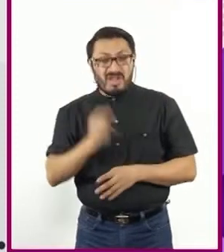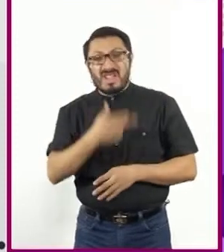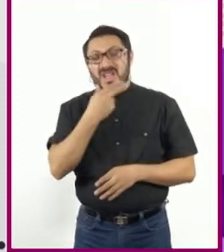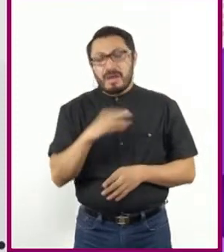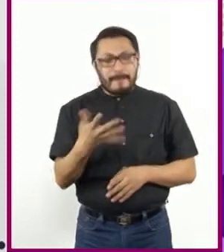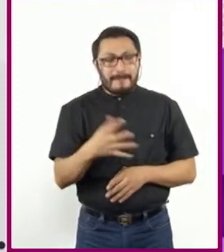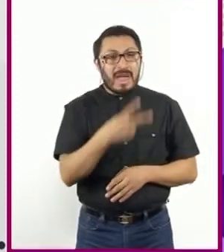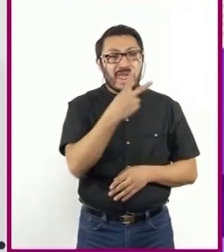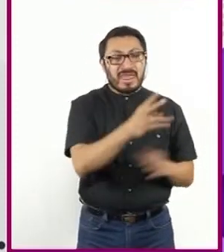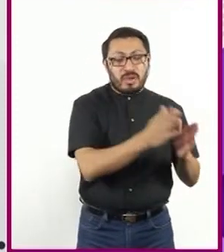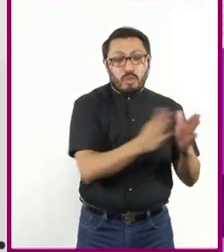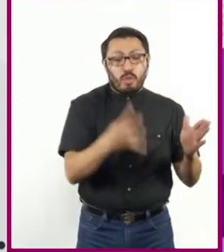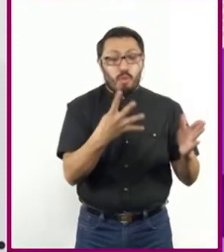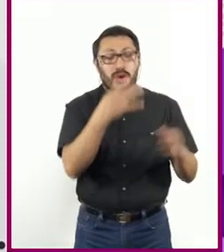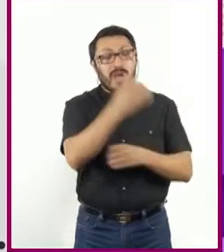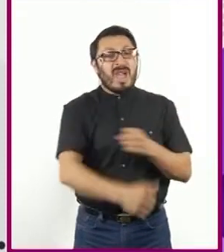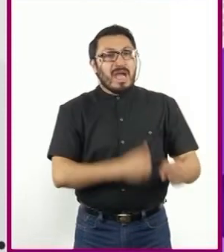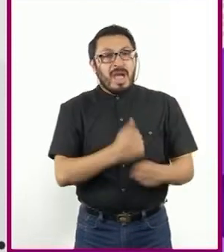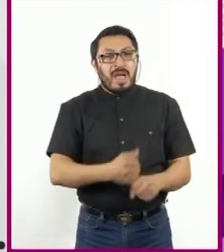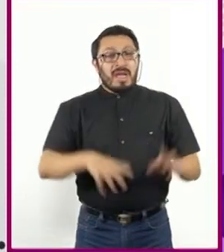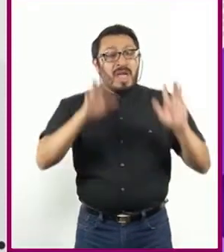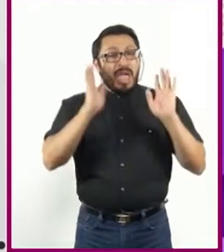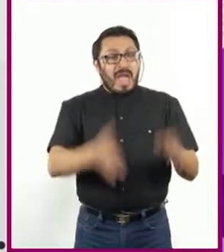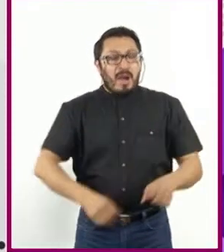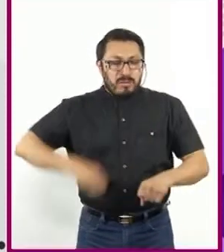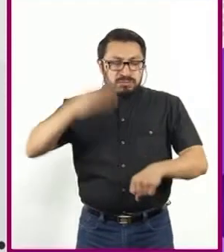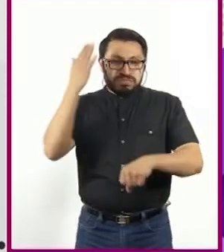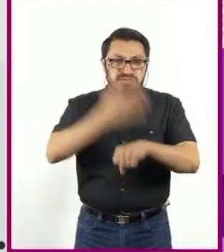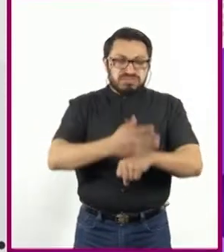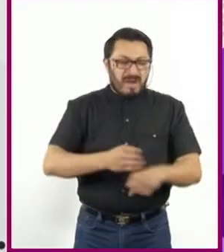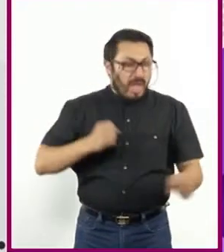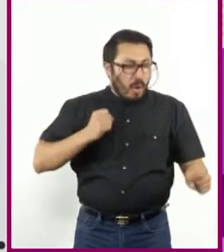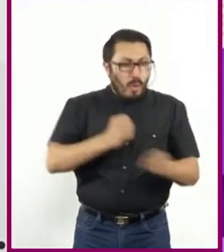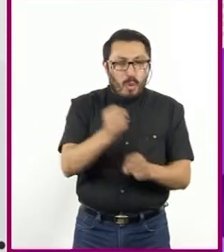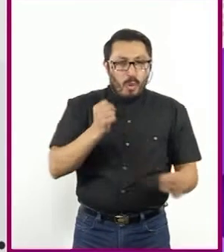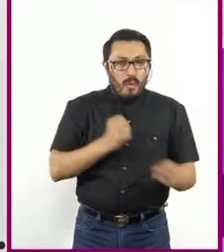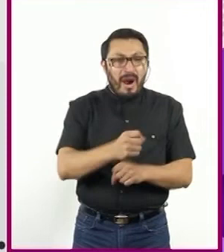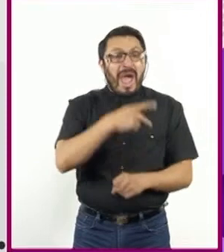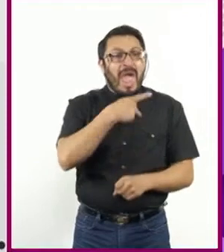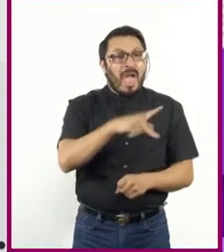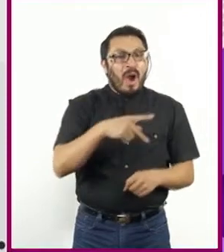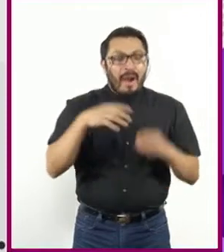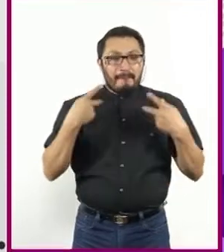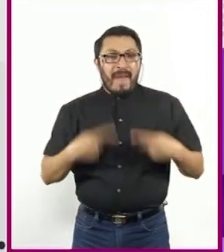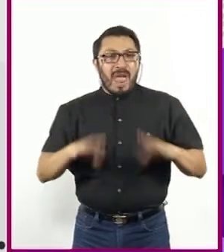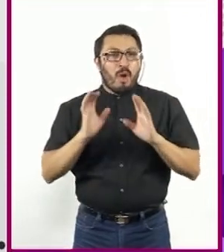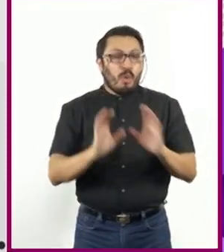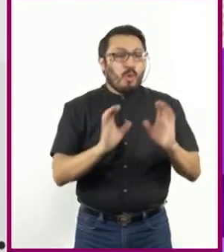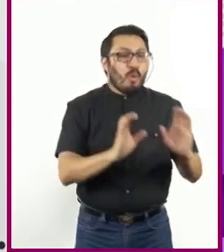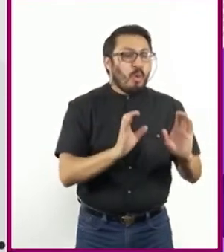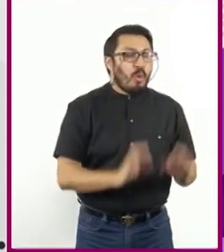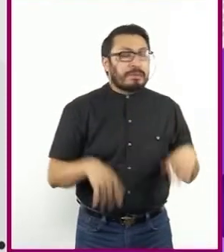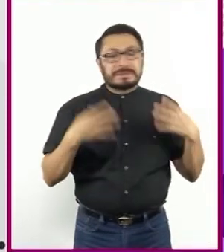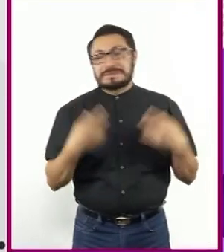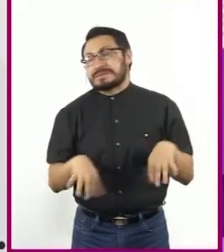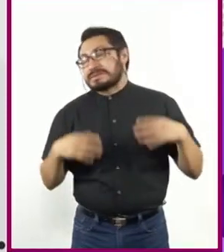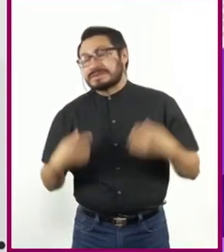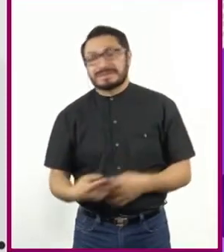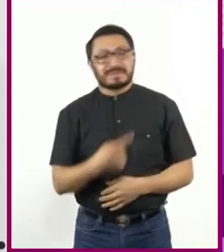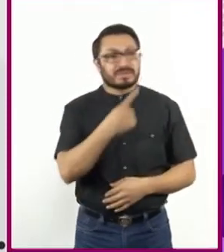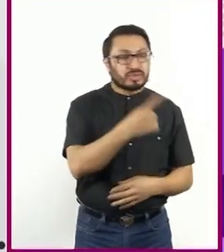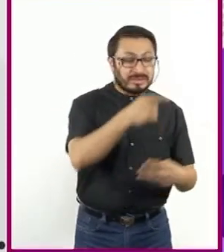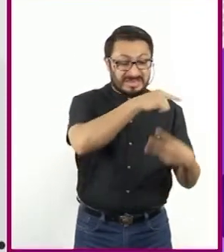entre 2 y 4 años recibieron castigos violentos por parte de sus cuidadores. 1 de cada